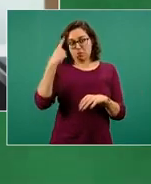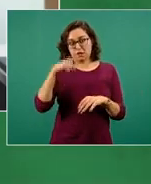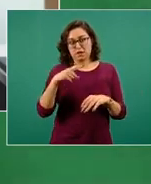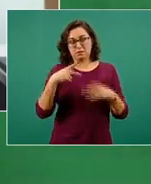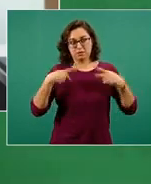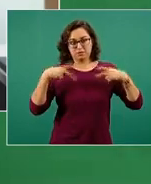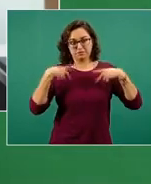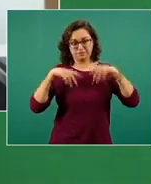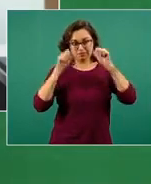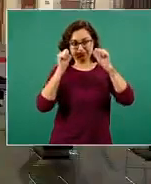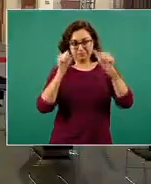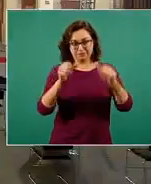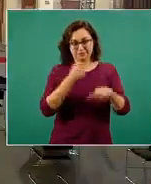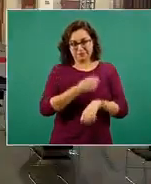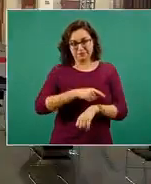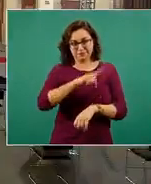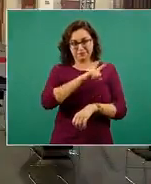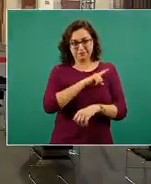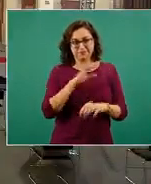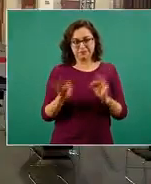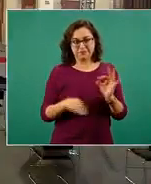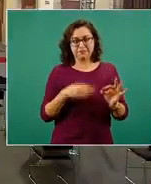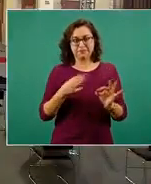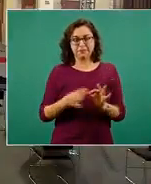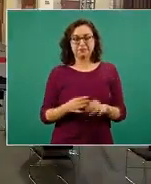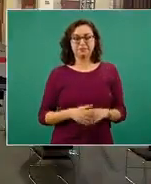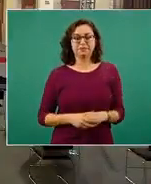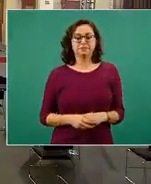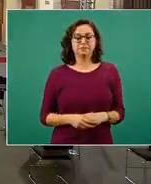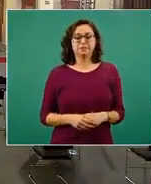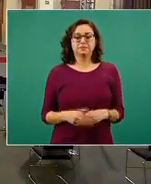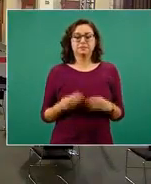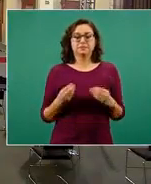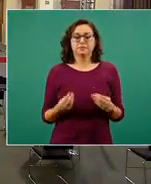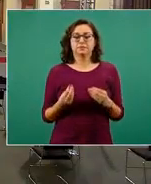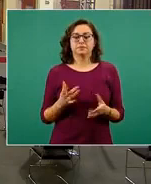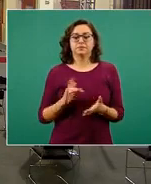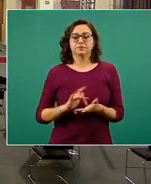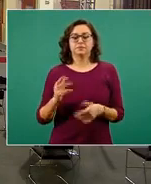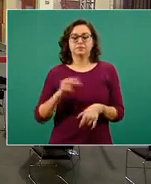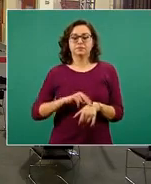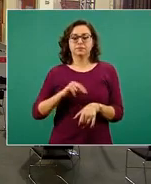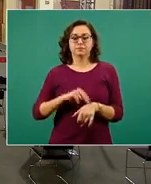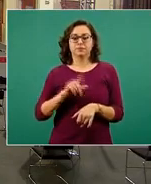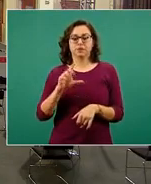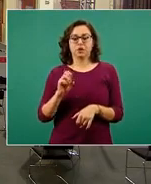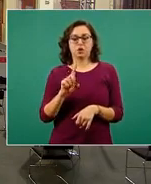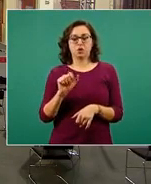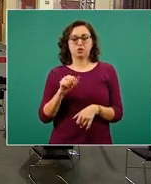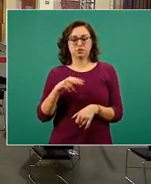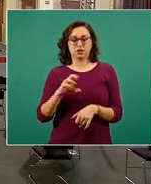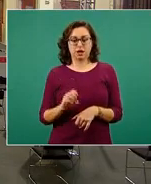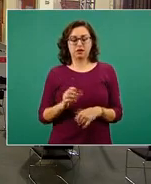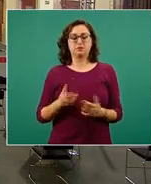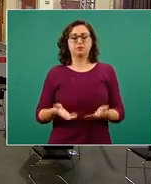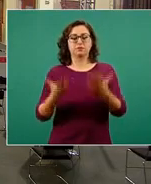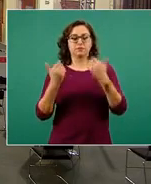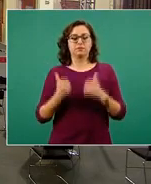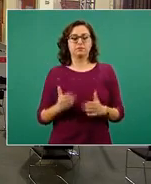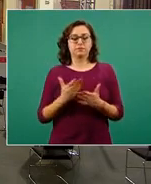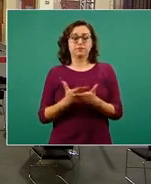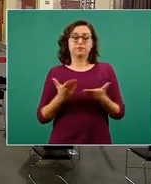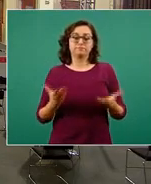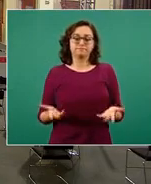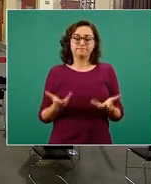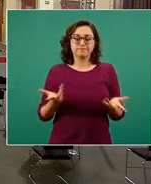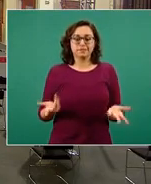primaria de la salud. ¿Es cuánto? Muchas gracias, doctor Lozano. Pues vamos a dar paso. Siempre lamentamos